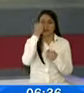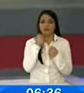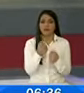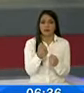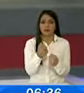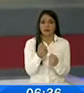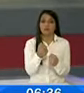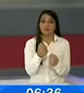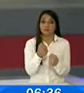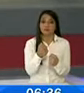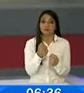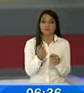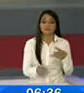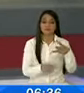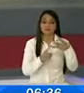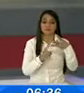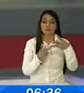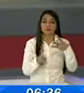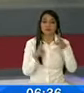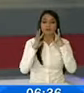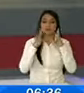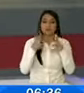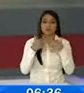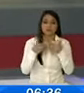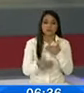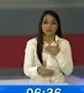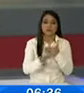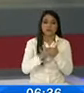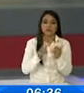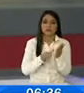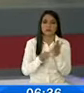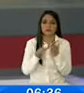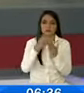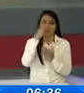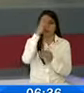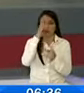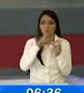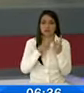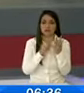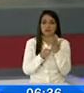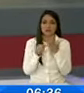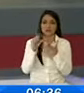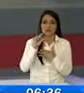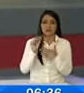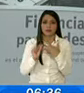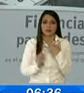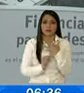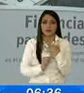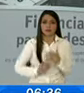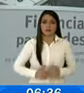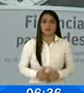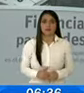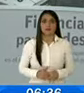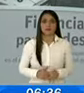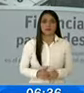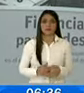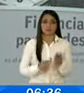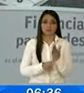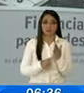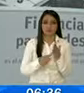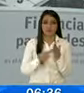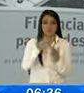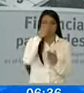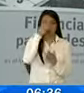y la recategorización de maestros sobre informaron lo ministro de educación y también de financiarse los ministerios de educación